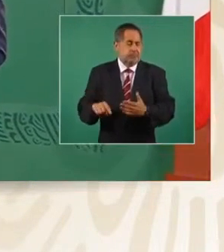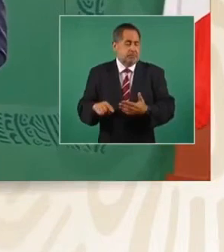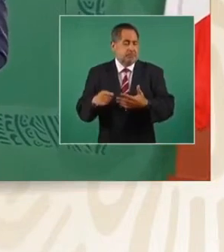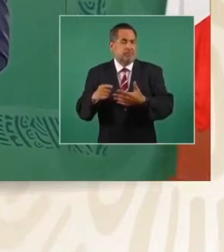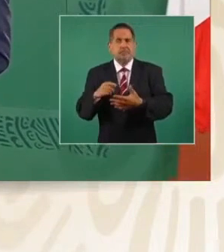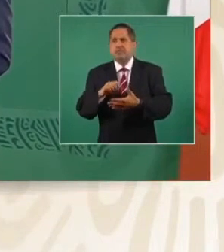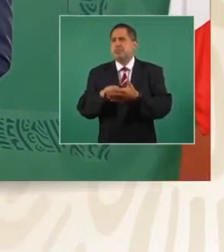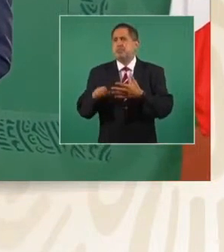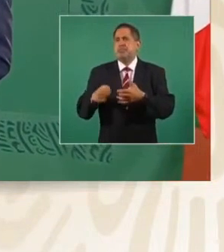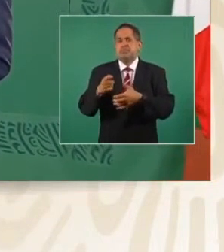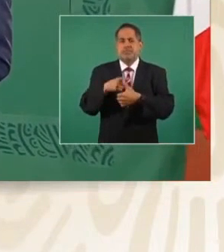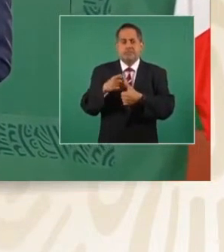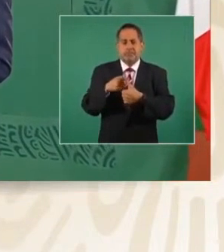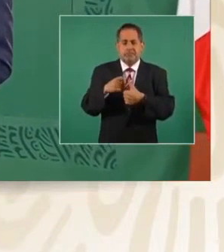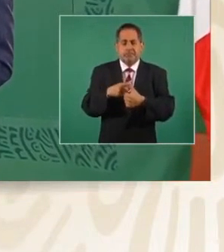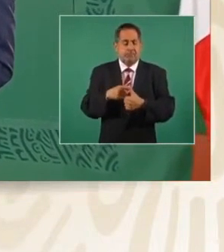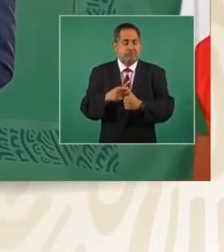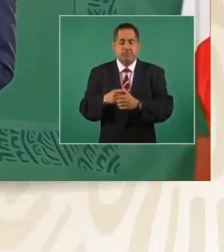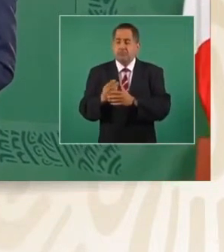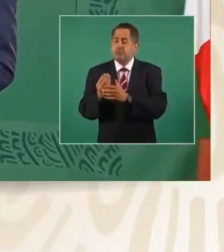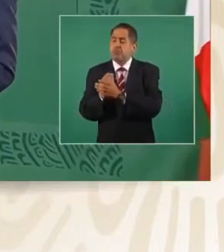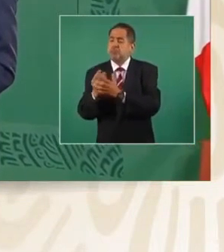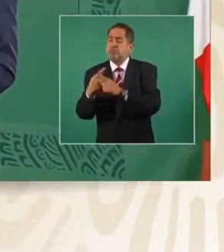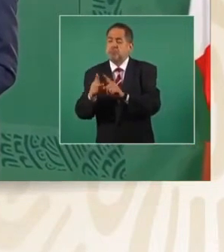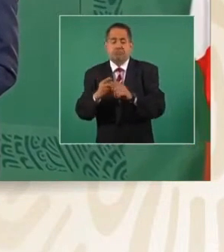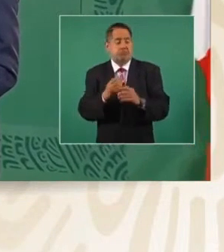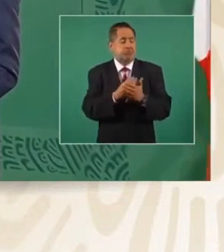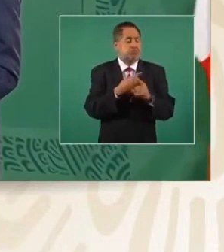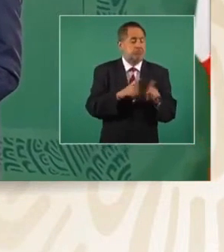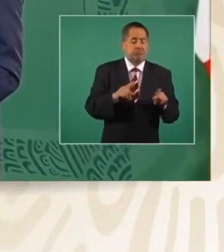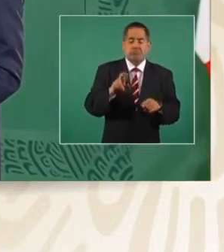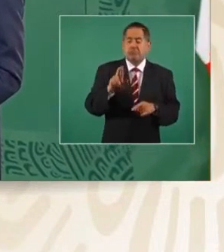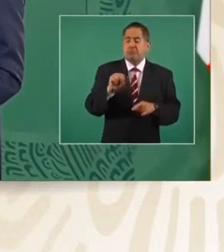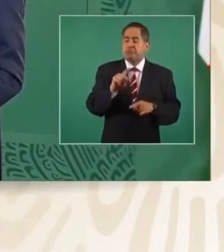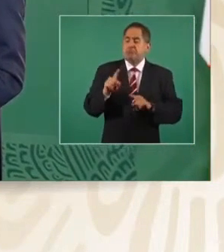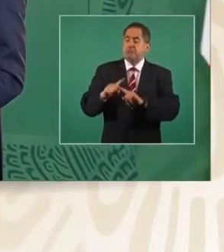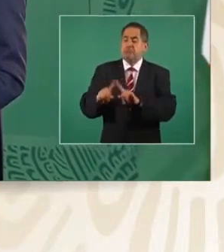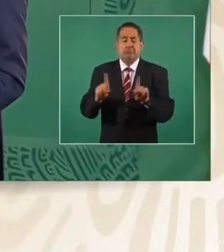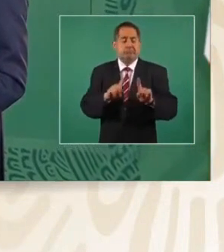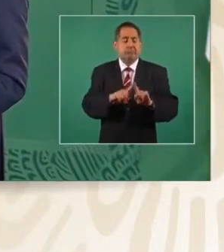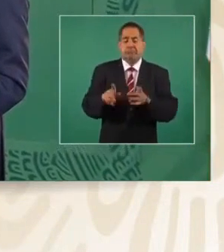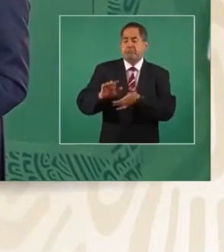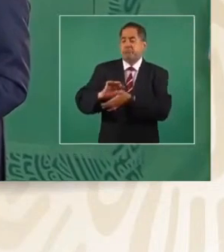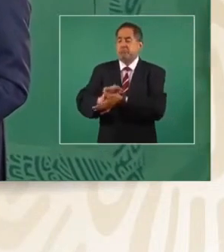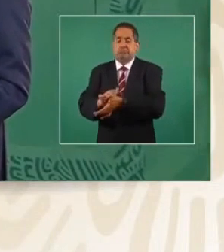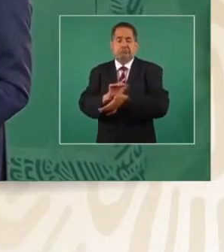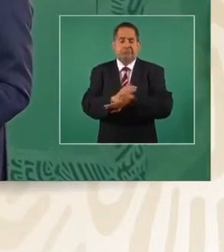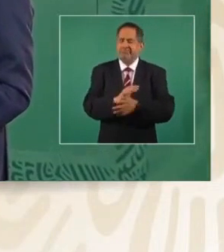hacer a un lado el clasismo, el racismo, la discriminación.